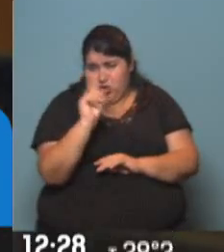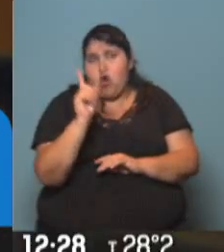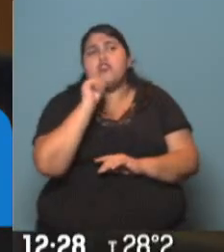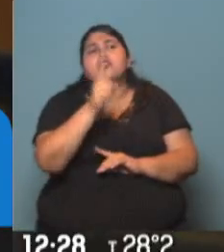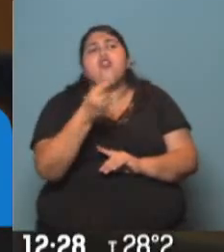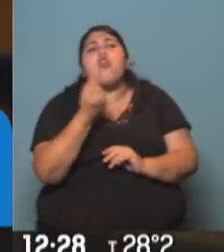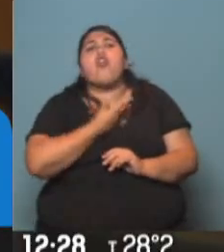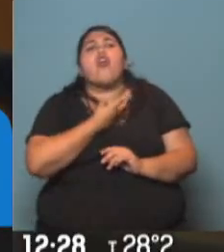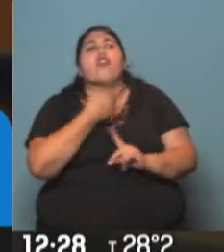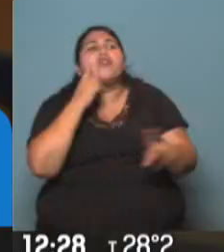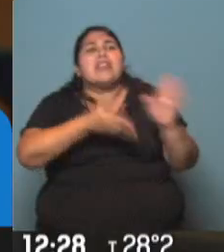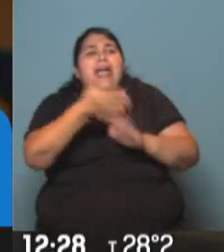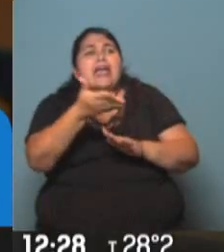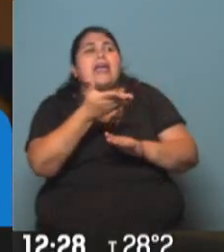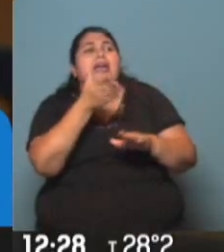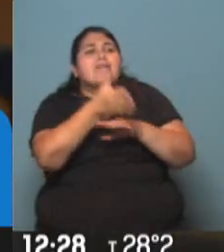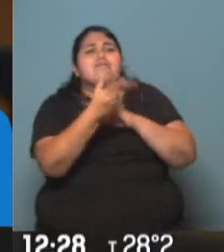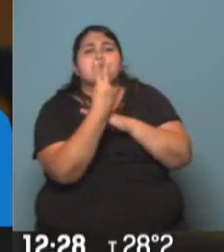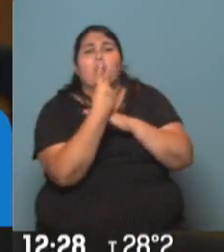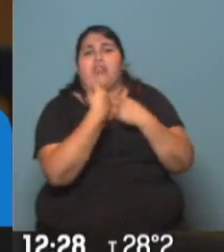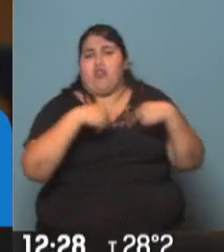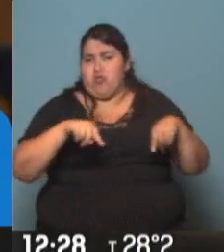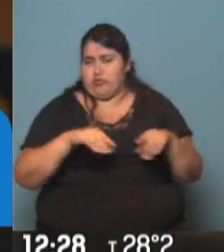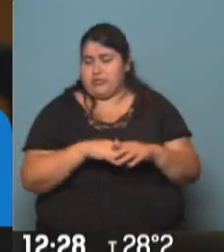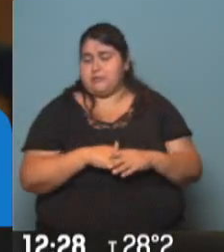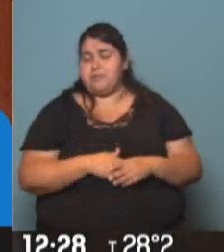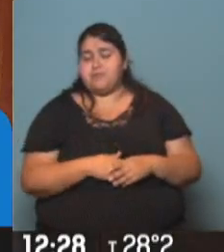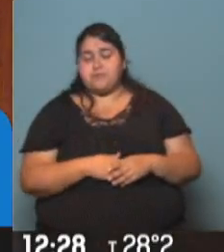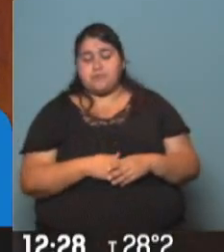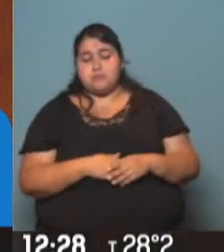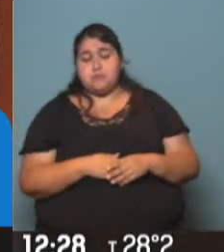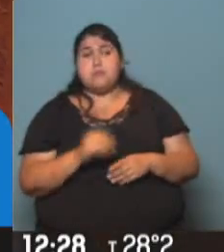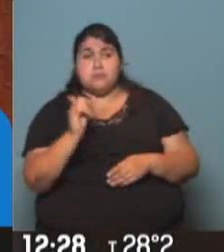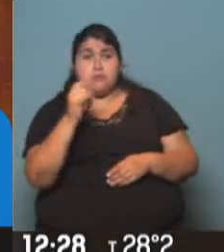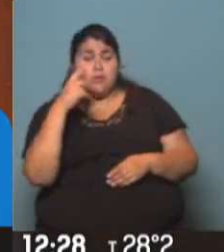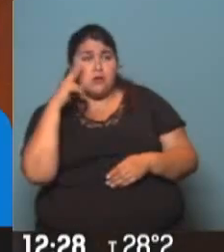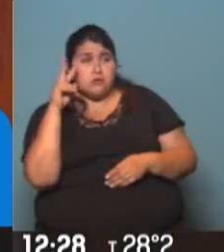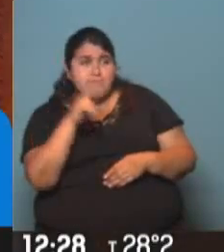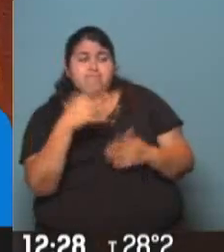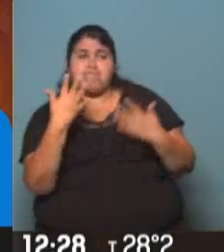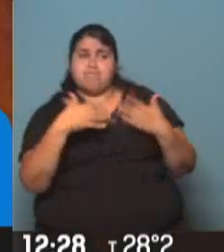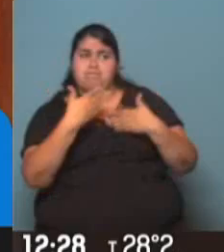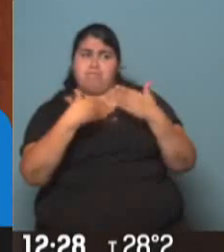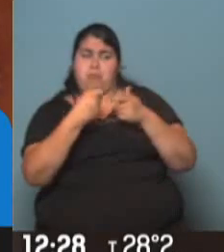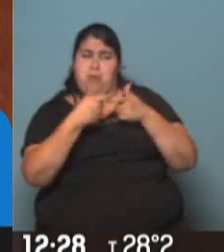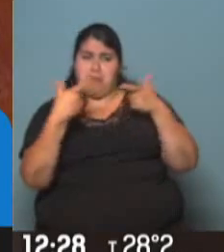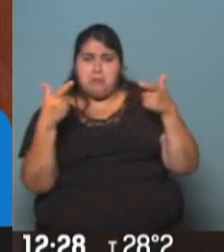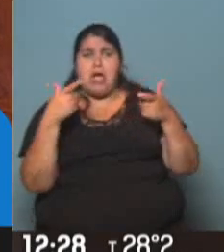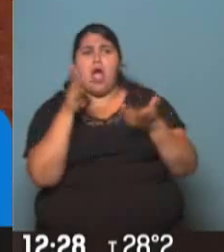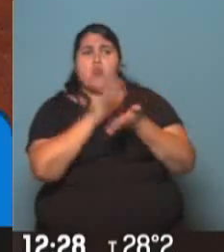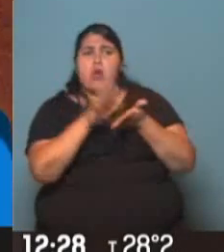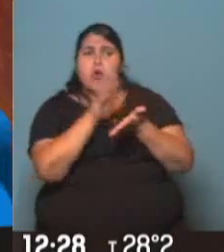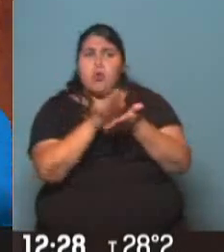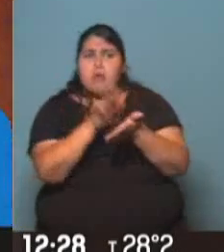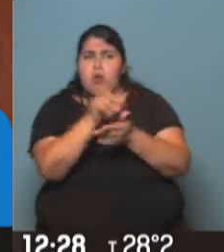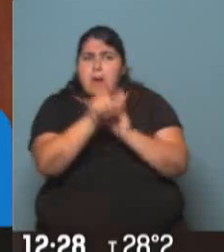evaluación a los derechos exactamente daría la sensación de que a futuro este fenómeno sería atenuando porque las nuevas generaciones tienen una